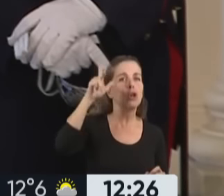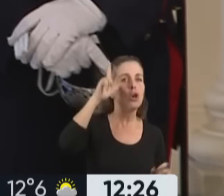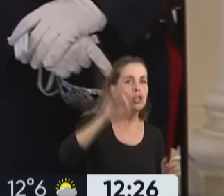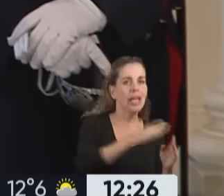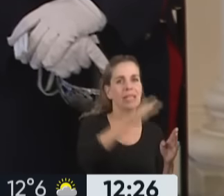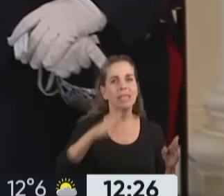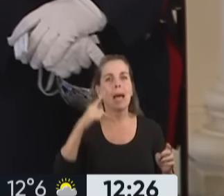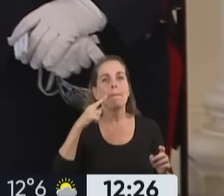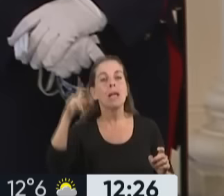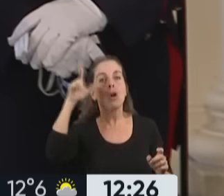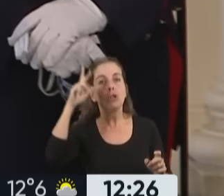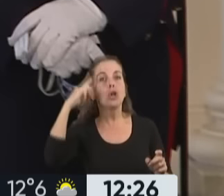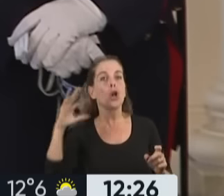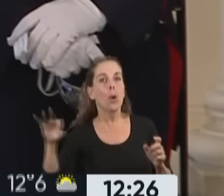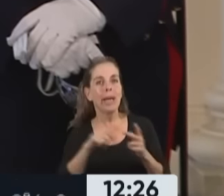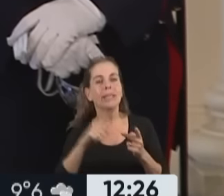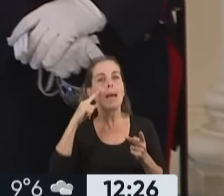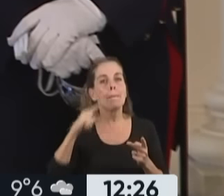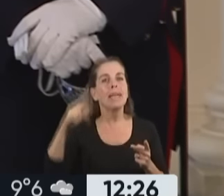1880, 1890 y